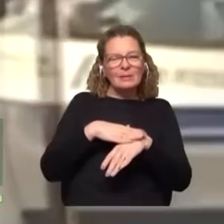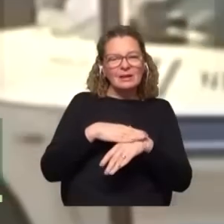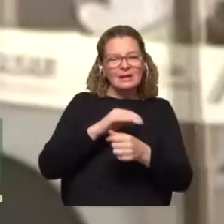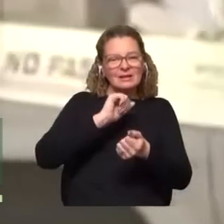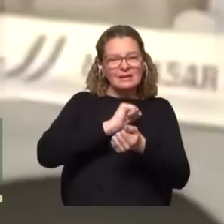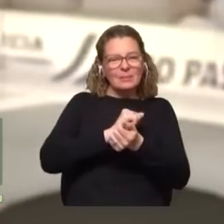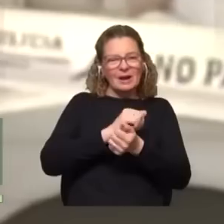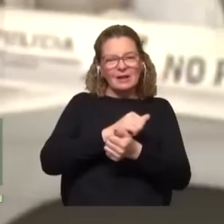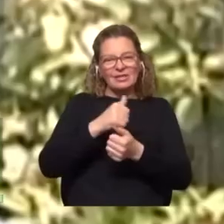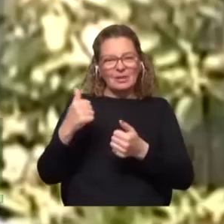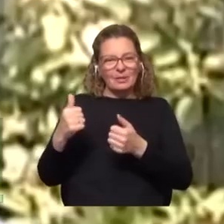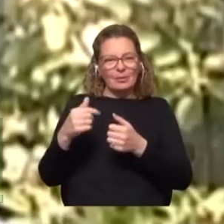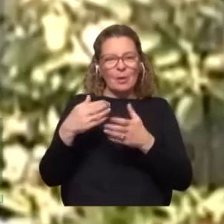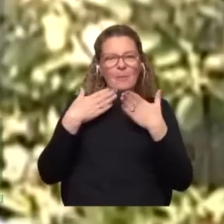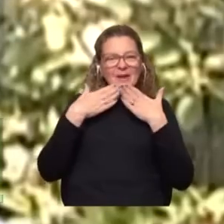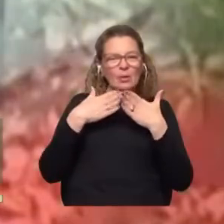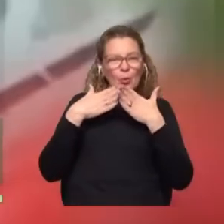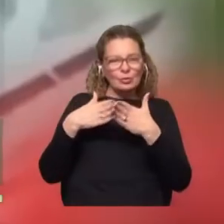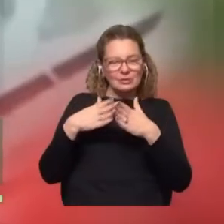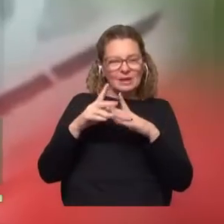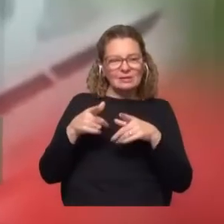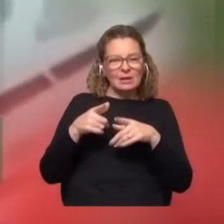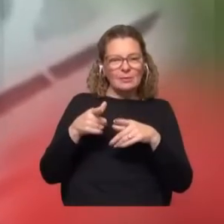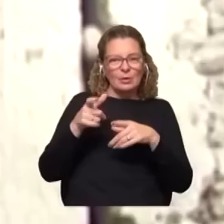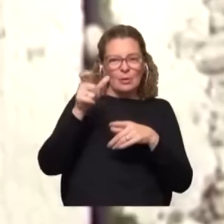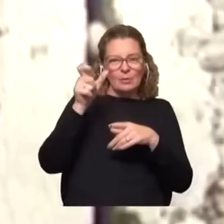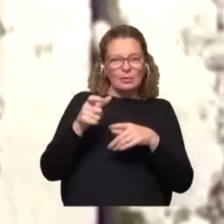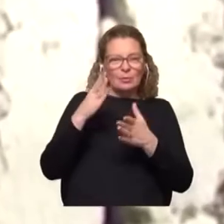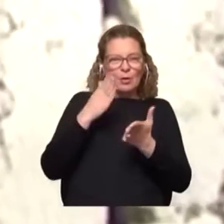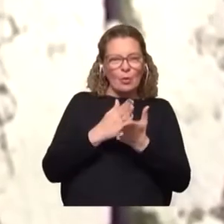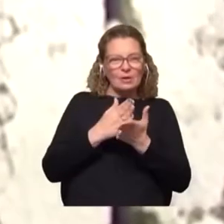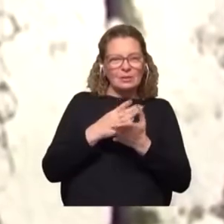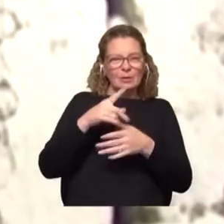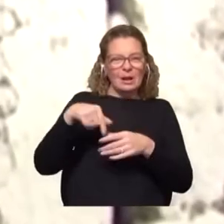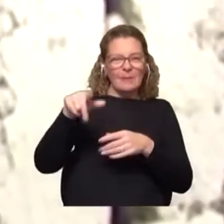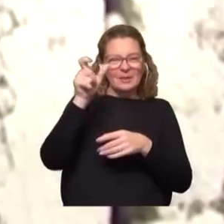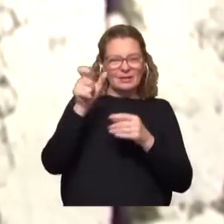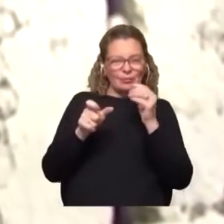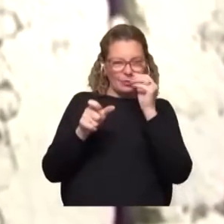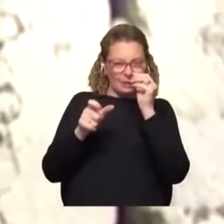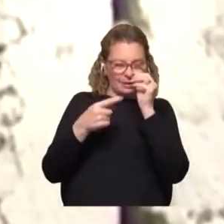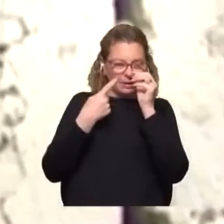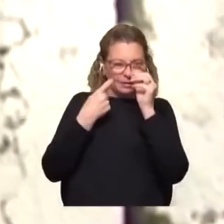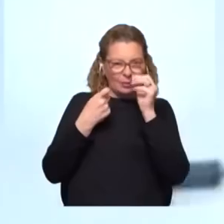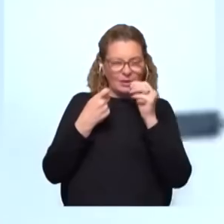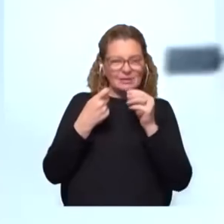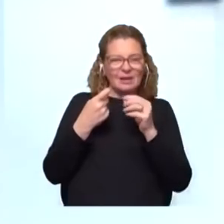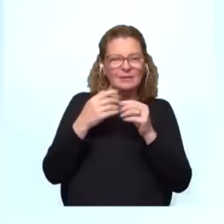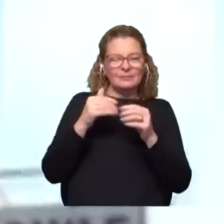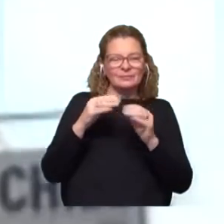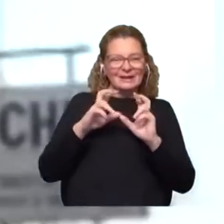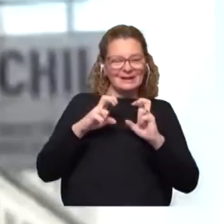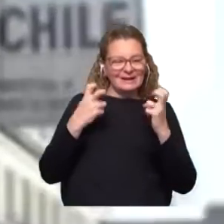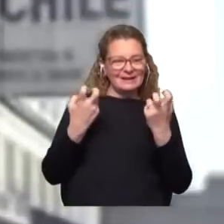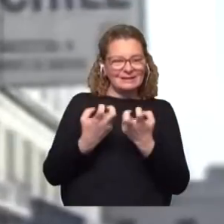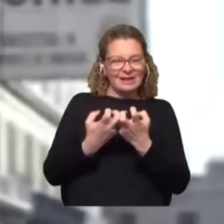detenidos que serían sometidos a interrogatorios y tenía en sus manos el destino último de estos siendo de toda evidencia que el interior del estadio de